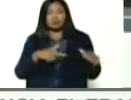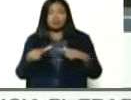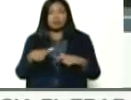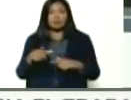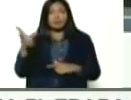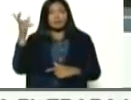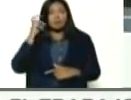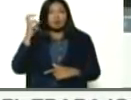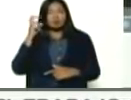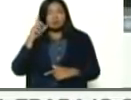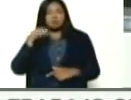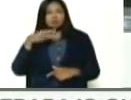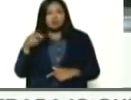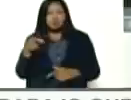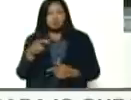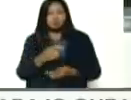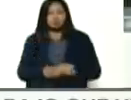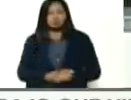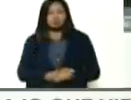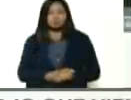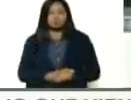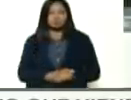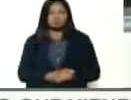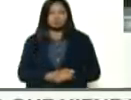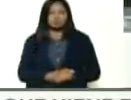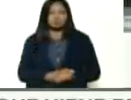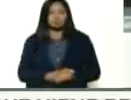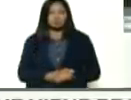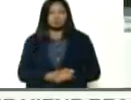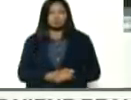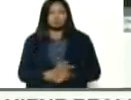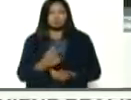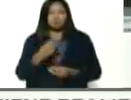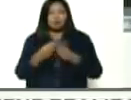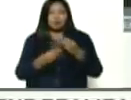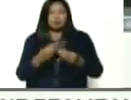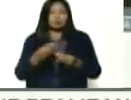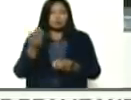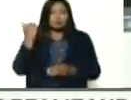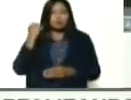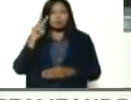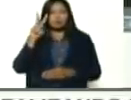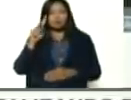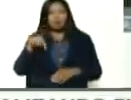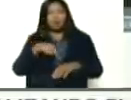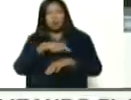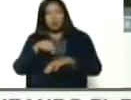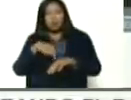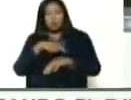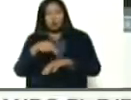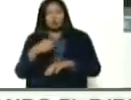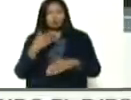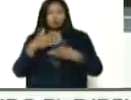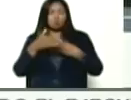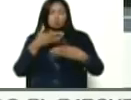estar escuchando ahora yo hace una hora dos horas estaba conversando por teléfono